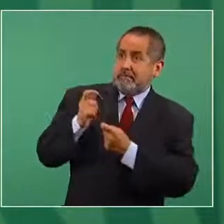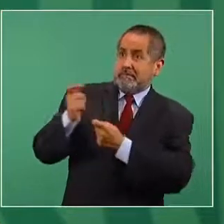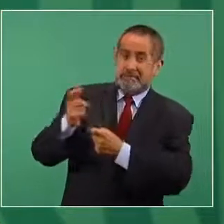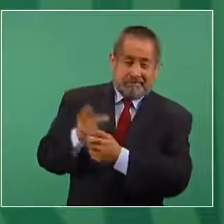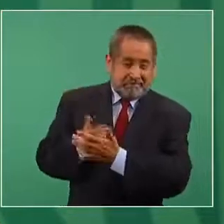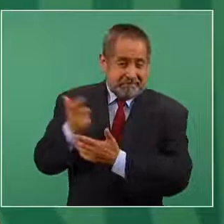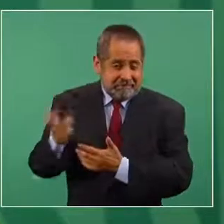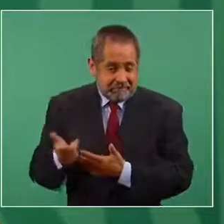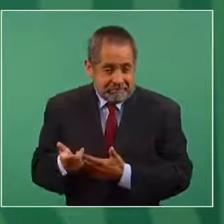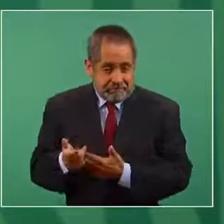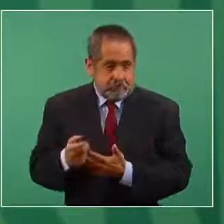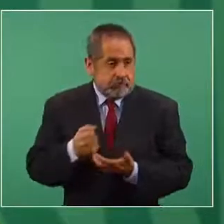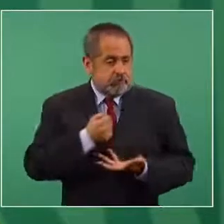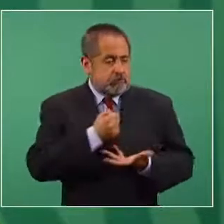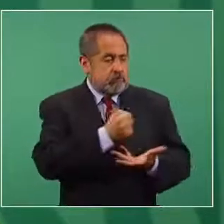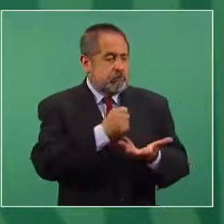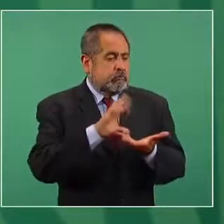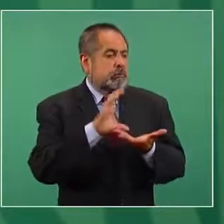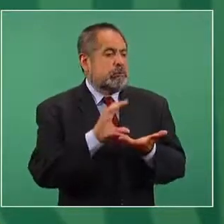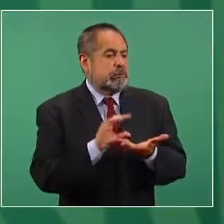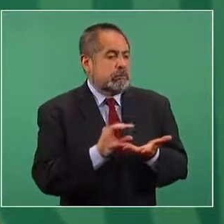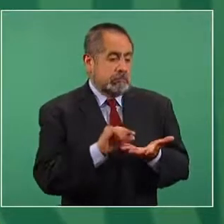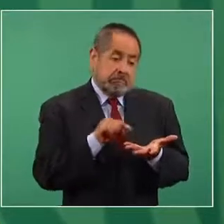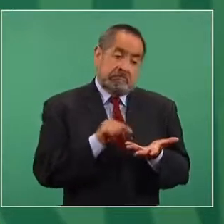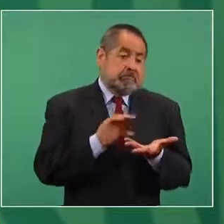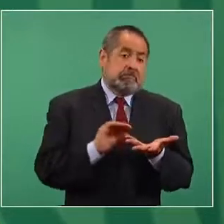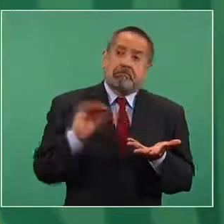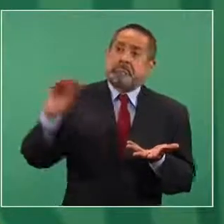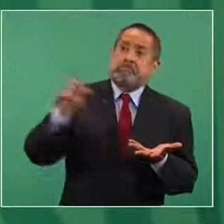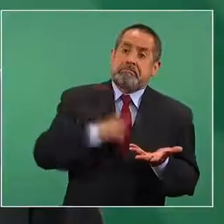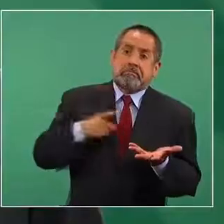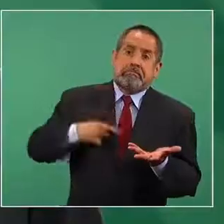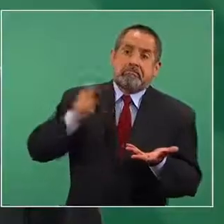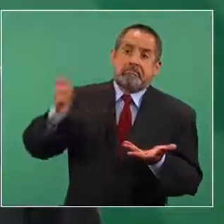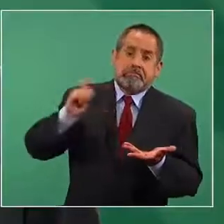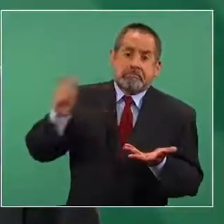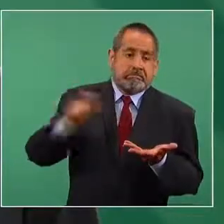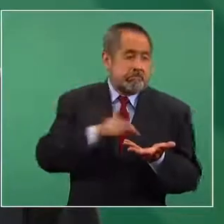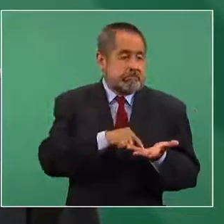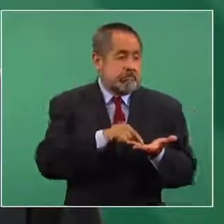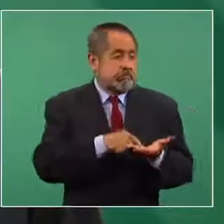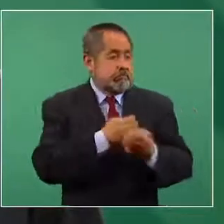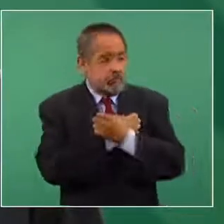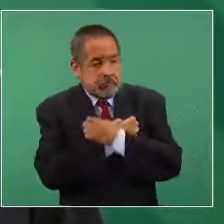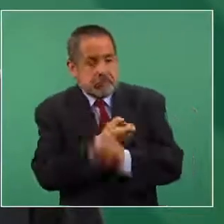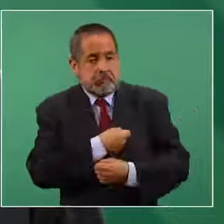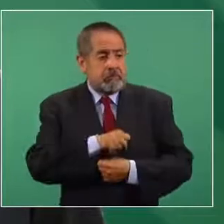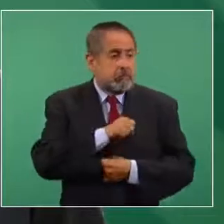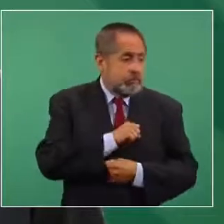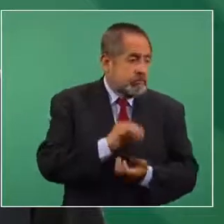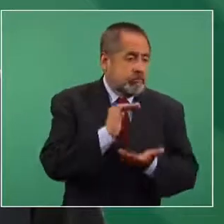menos presupuesto para la educación, para la salud, para el desarrollo.